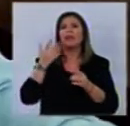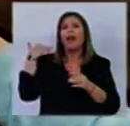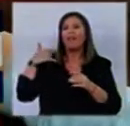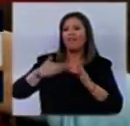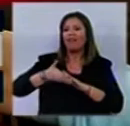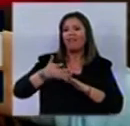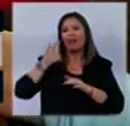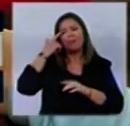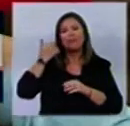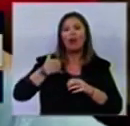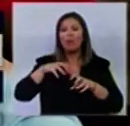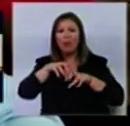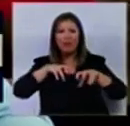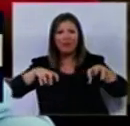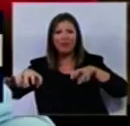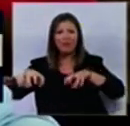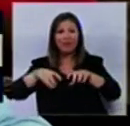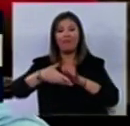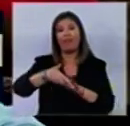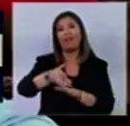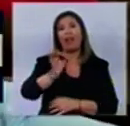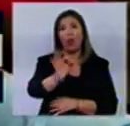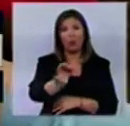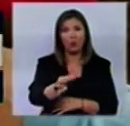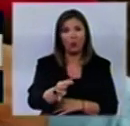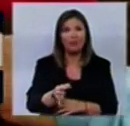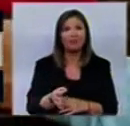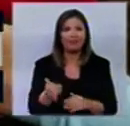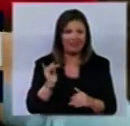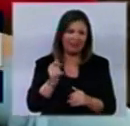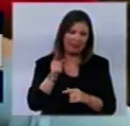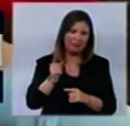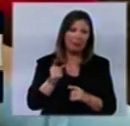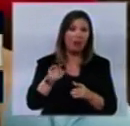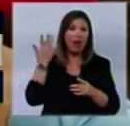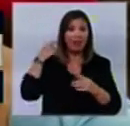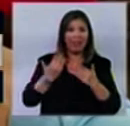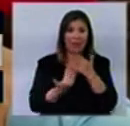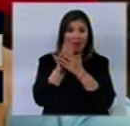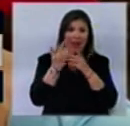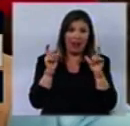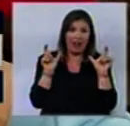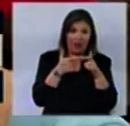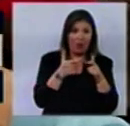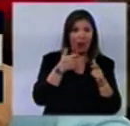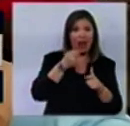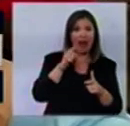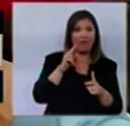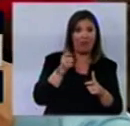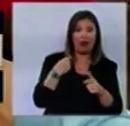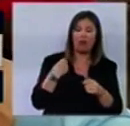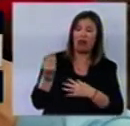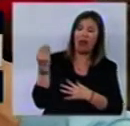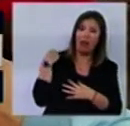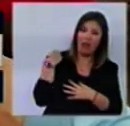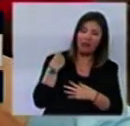si claramente va por ahí nosotros ayer en la mañana tuvimos una reunión con álvaro álvaro me comunicó